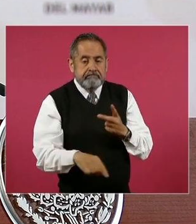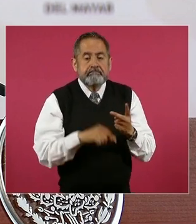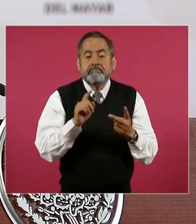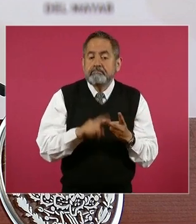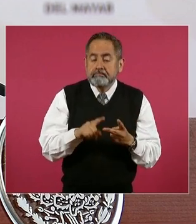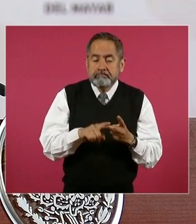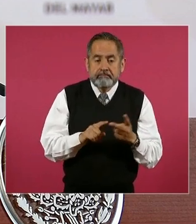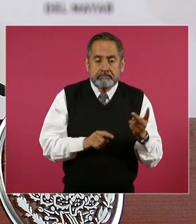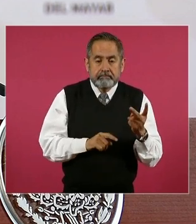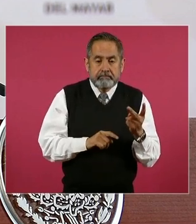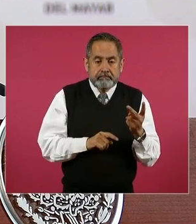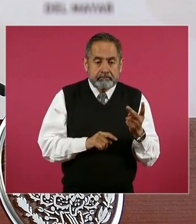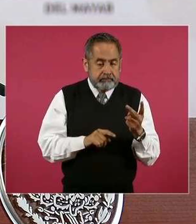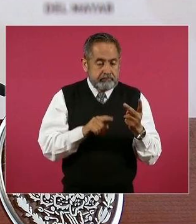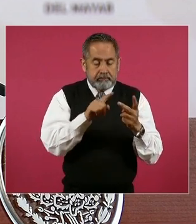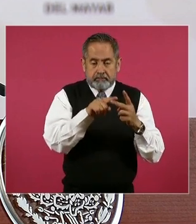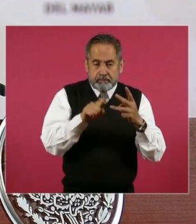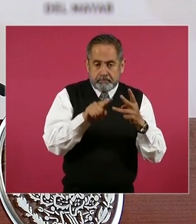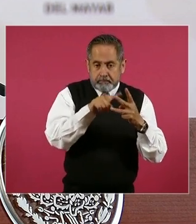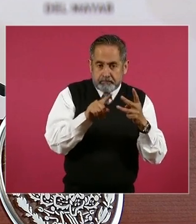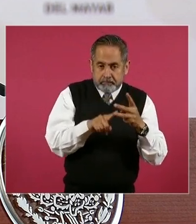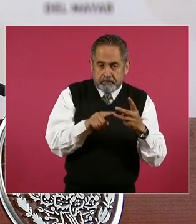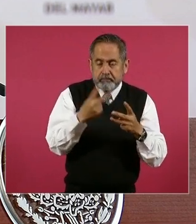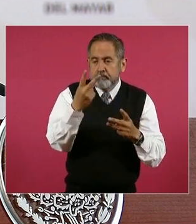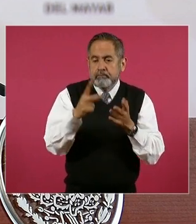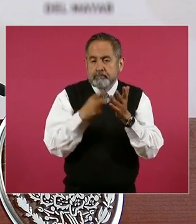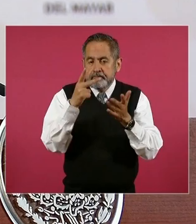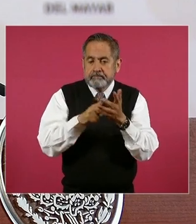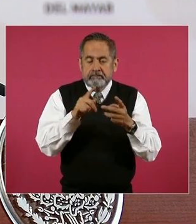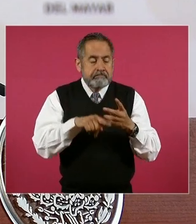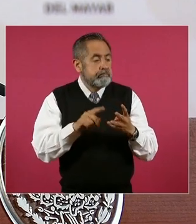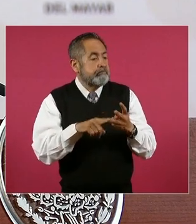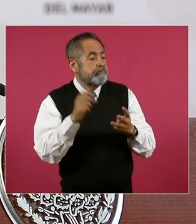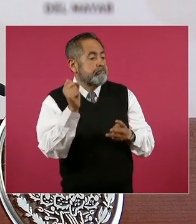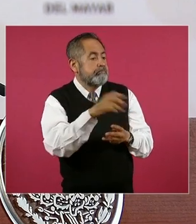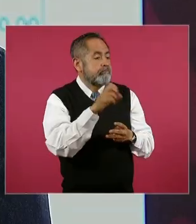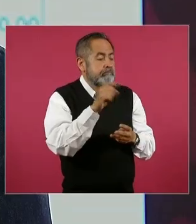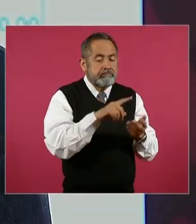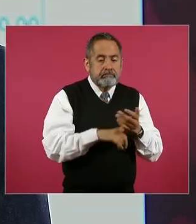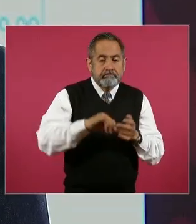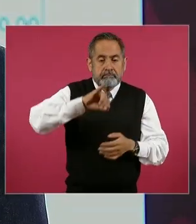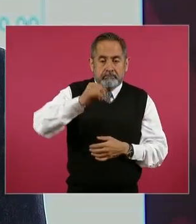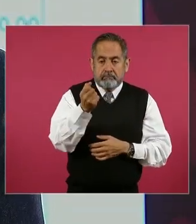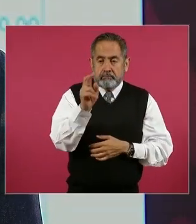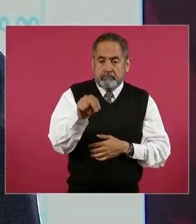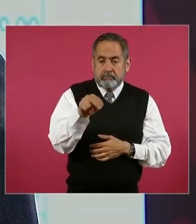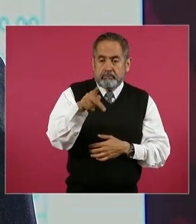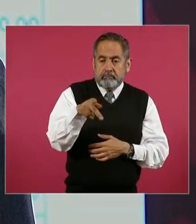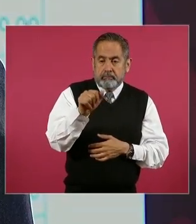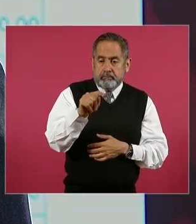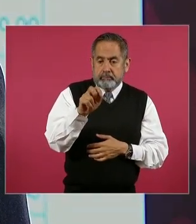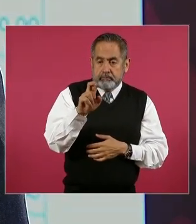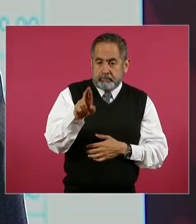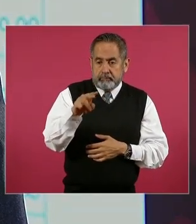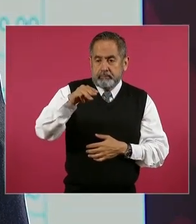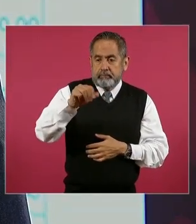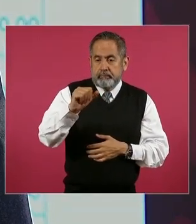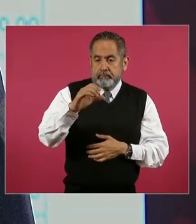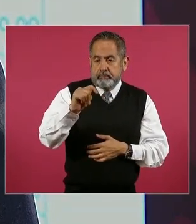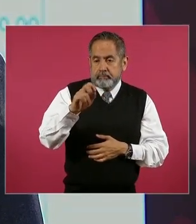pes dos los envíos de John and Catherine marcarthur